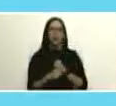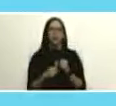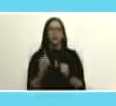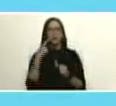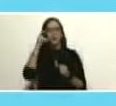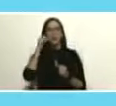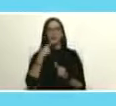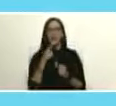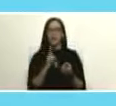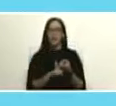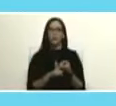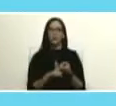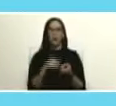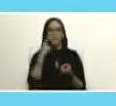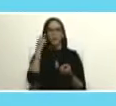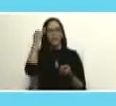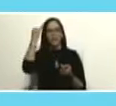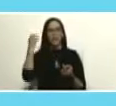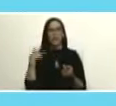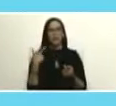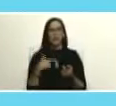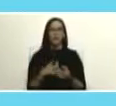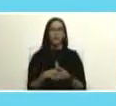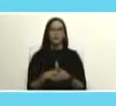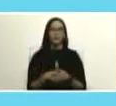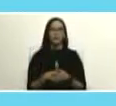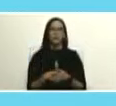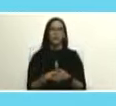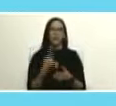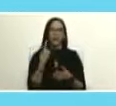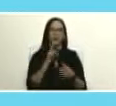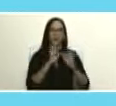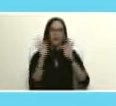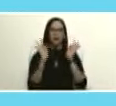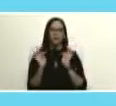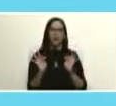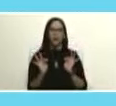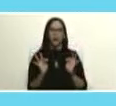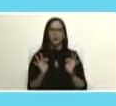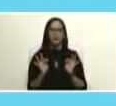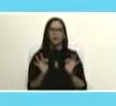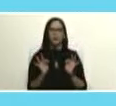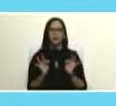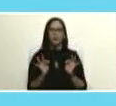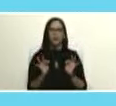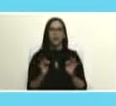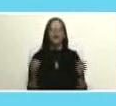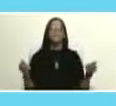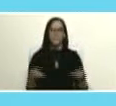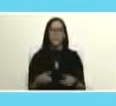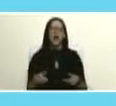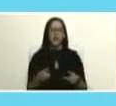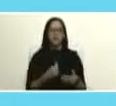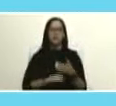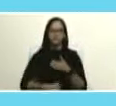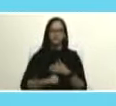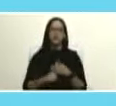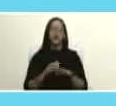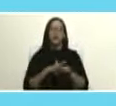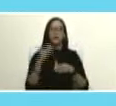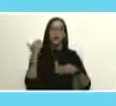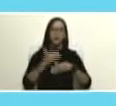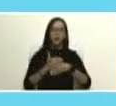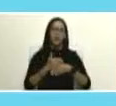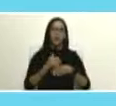día le dije a Silita, mira la idea que tengo. La única forma es parir, porque el bloqueo nos